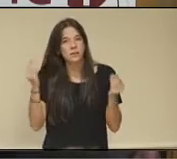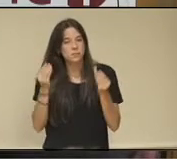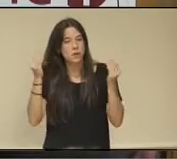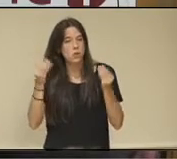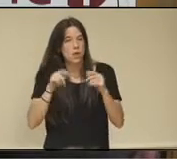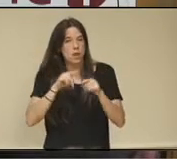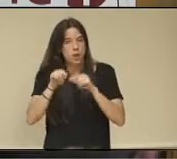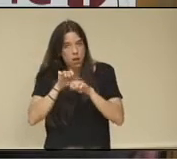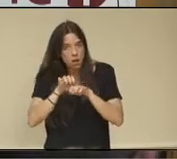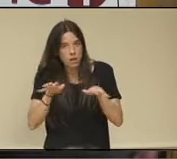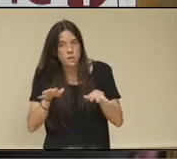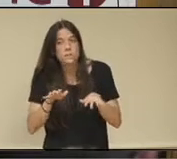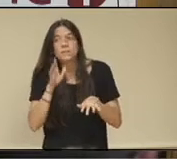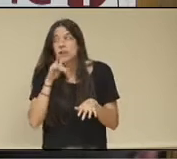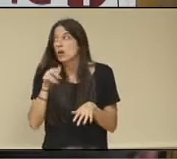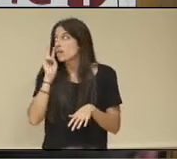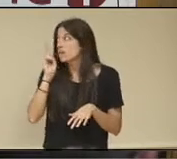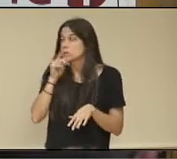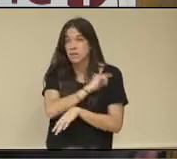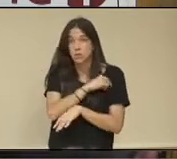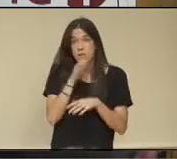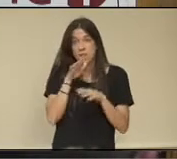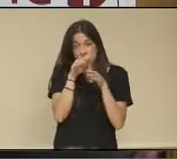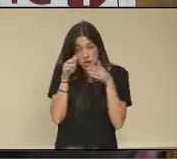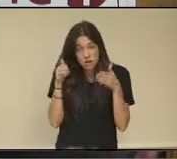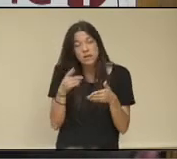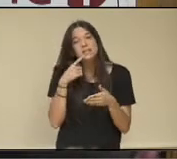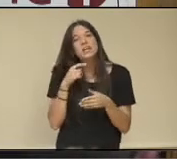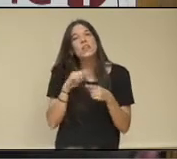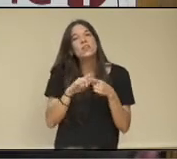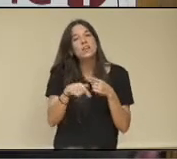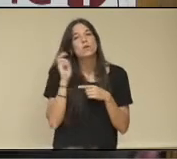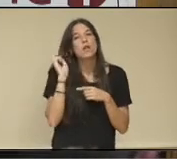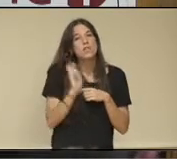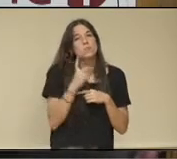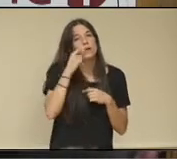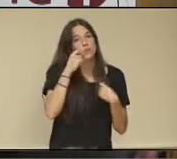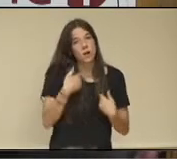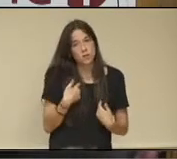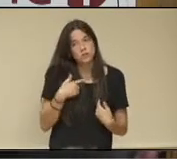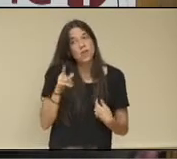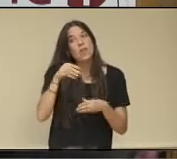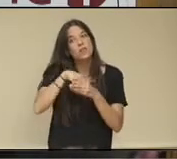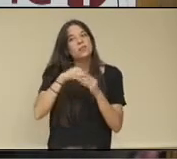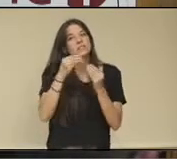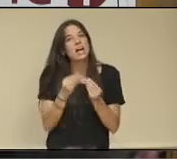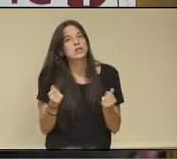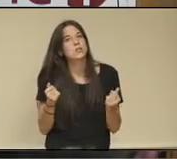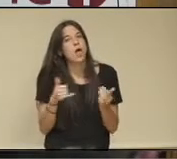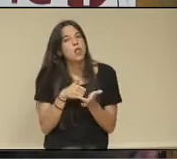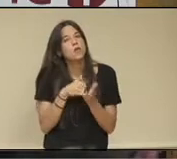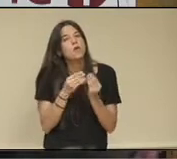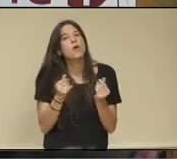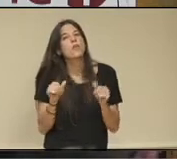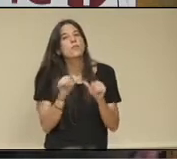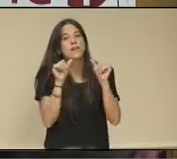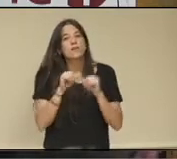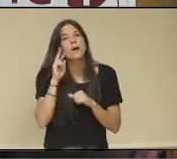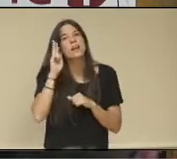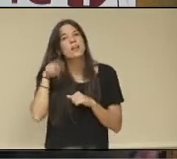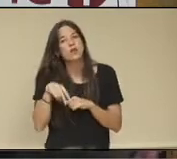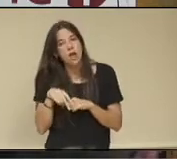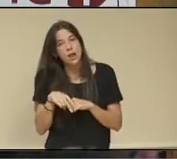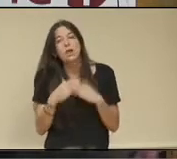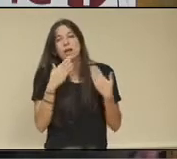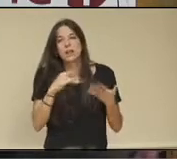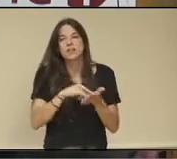ahora, que es derivada de una cepa de humanos en las que se ha atenuado de forma racional por la ingeniería genética, y